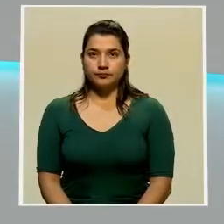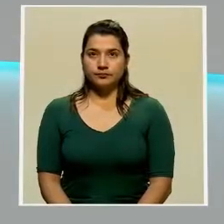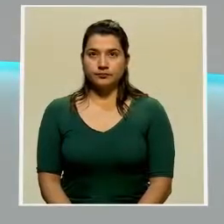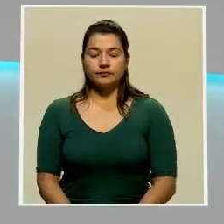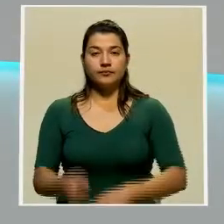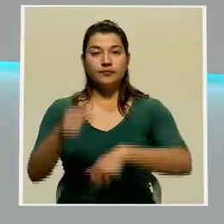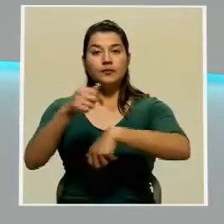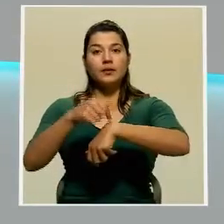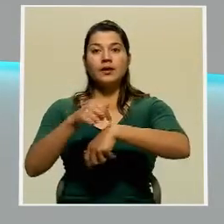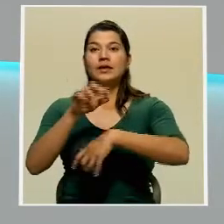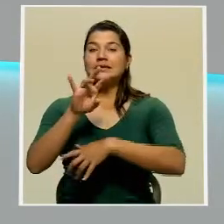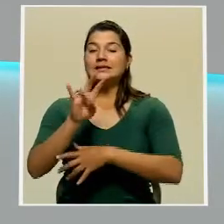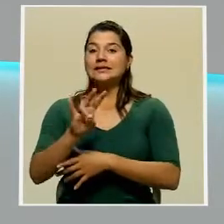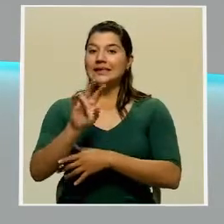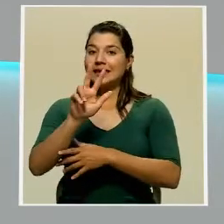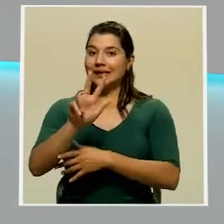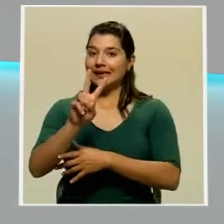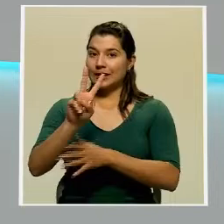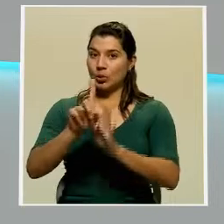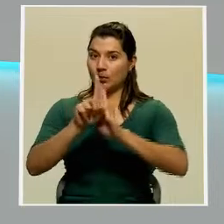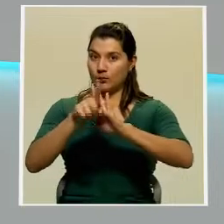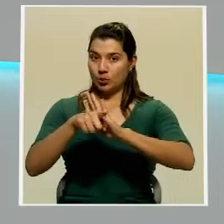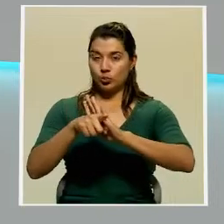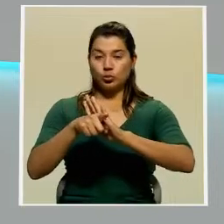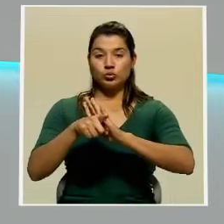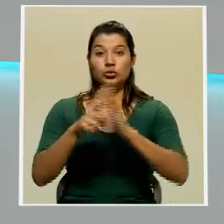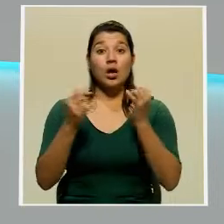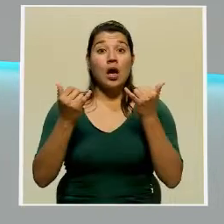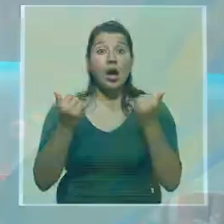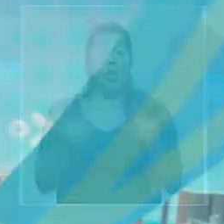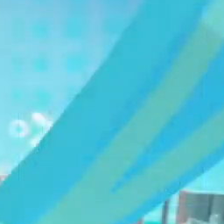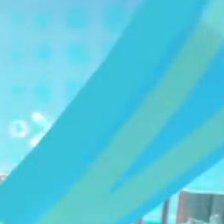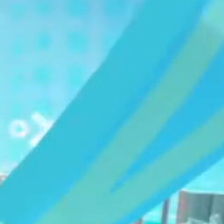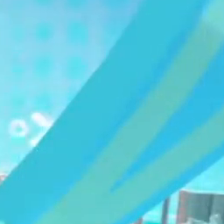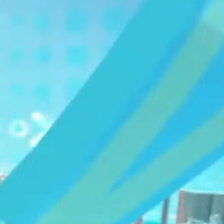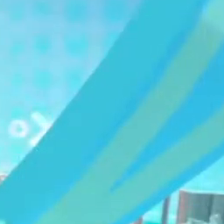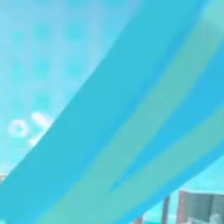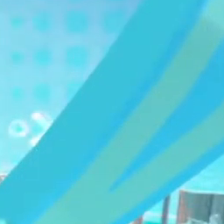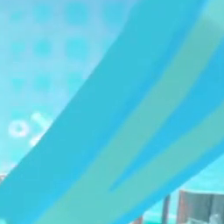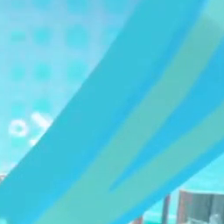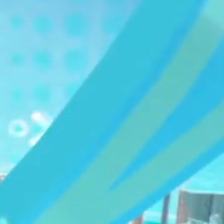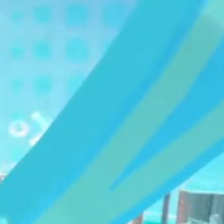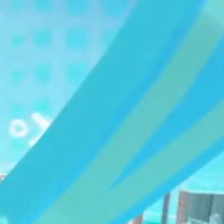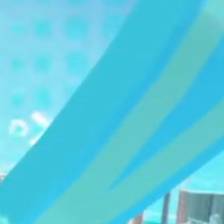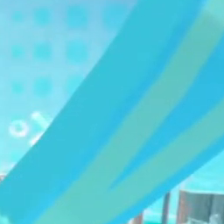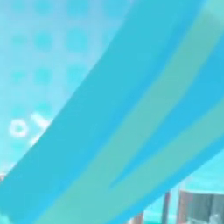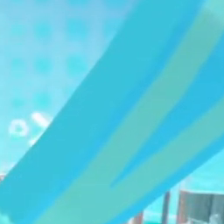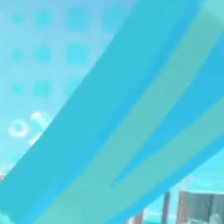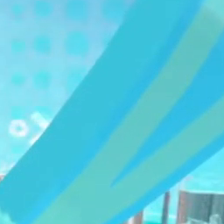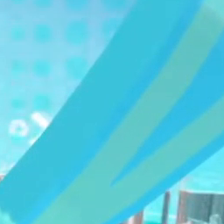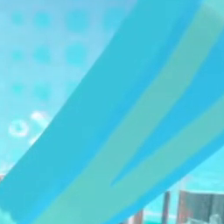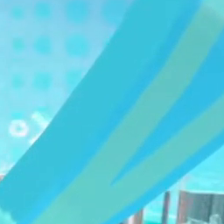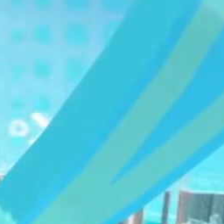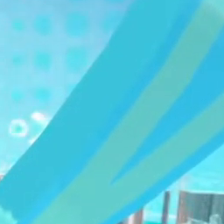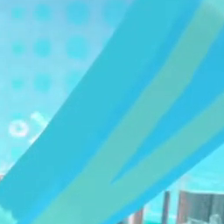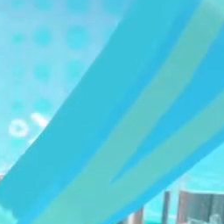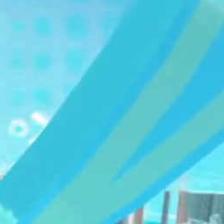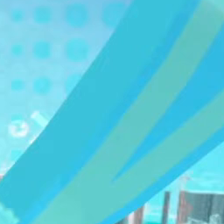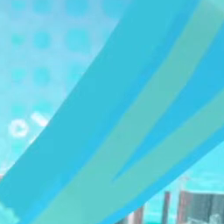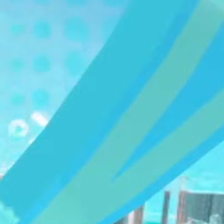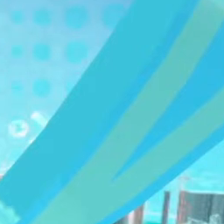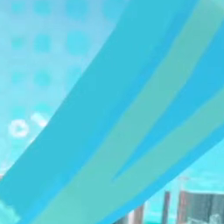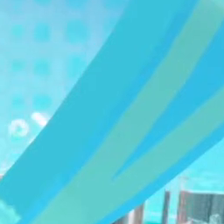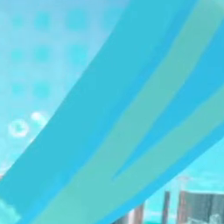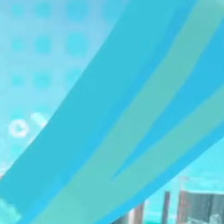Y a las 7 de la noche con 32 minutos vamos a la cotización de la divisa estadounidense, que